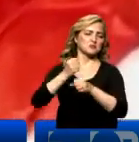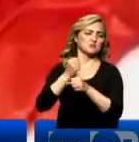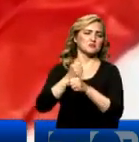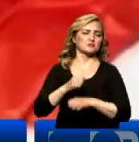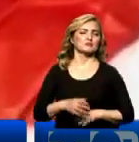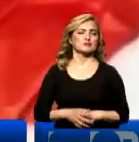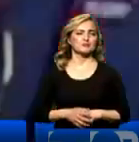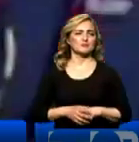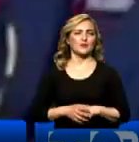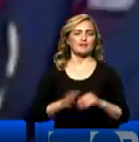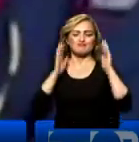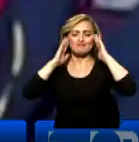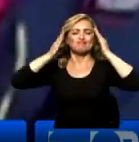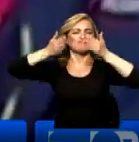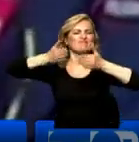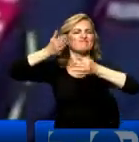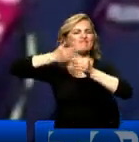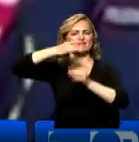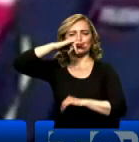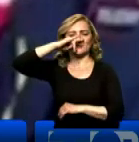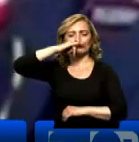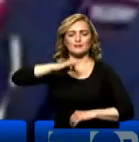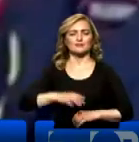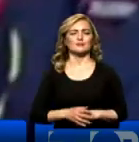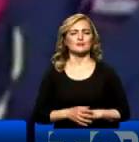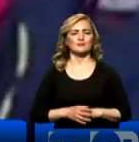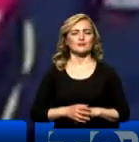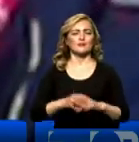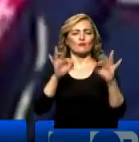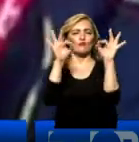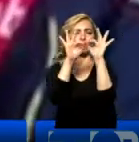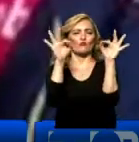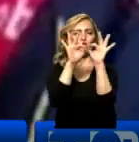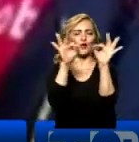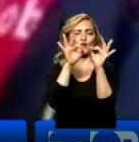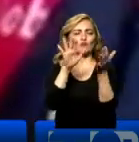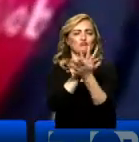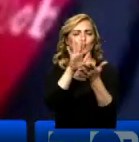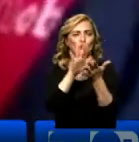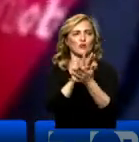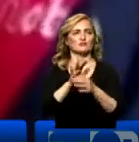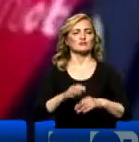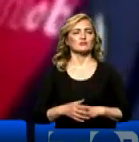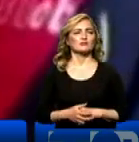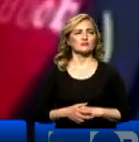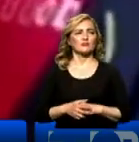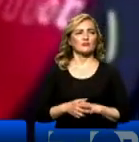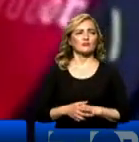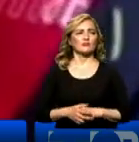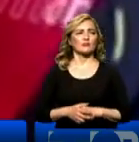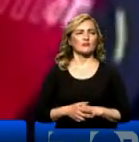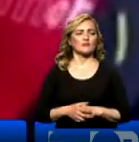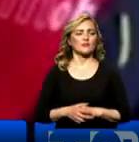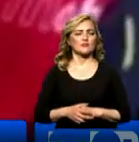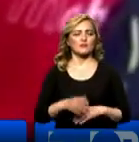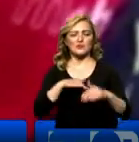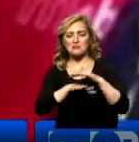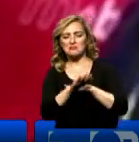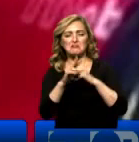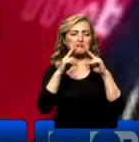siempre abocado a los niños. Tenemos nuestra página de Facebook, Academia de Fútbol Héctor Ferri. Entra,